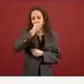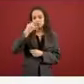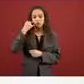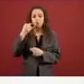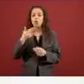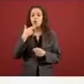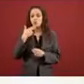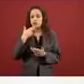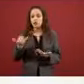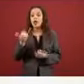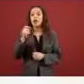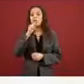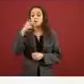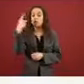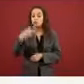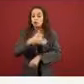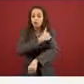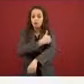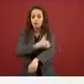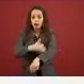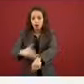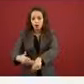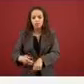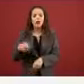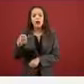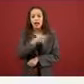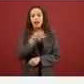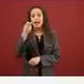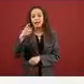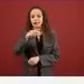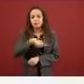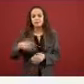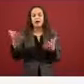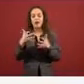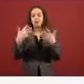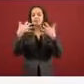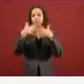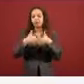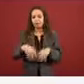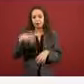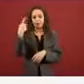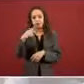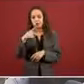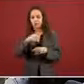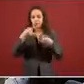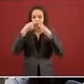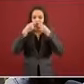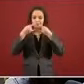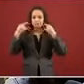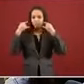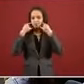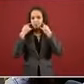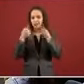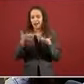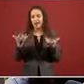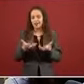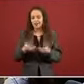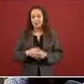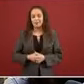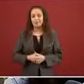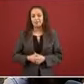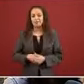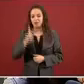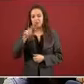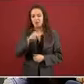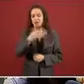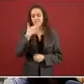los demás de la familia y ellos mismos hacen sus cubrebocas y son muy disciplinados. También entre las estrategias que hemos hecho,